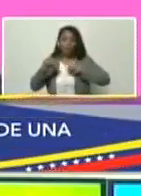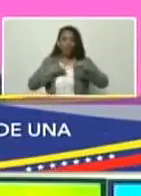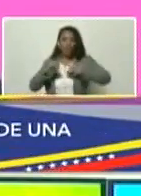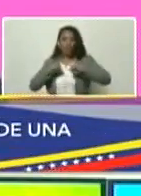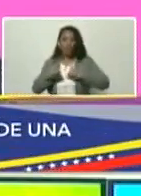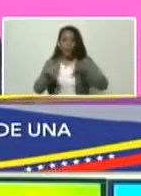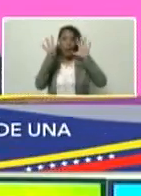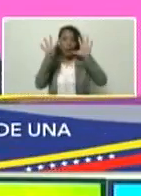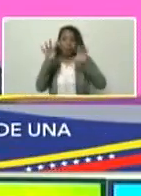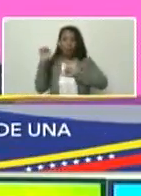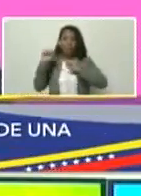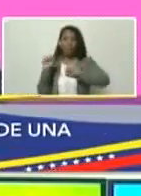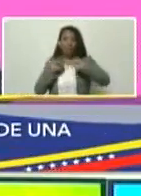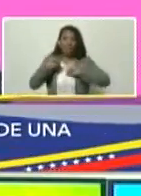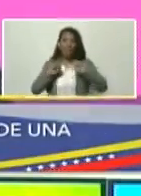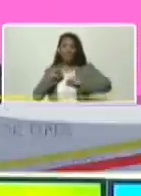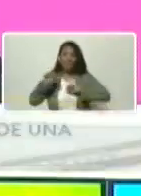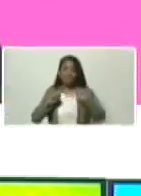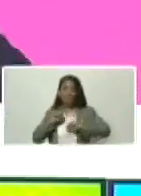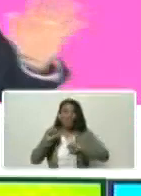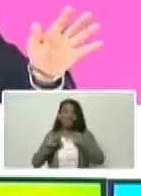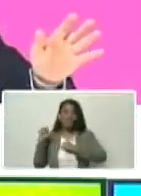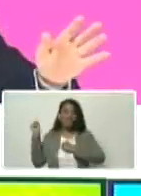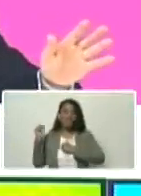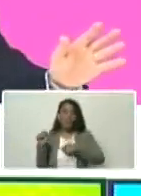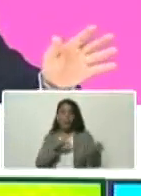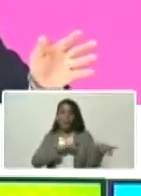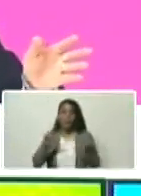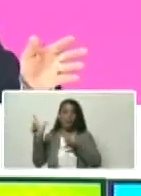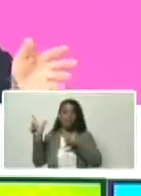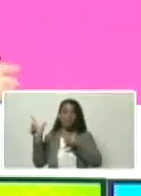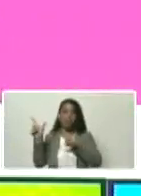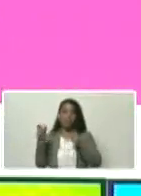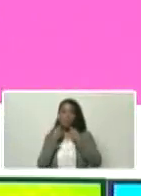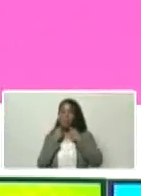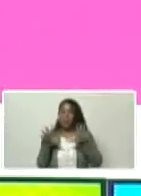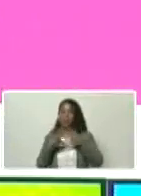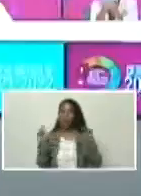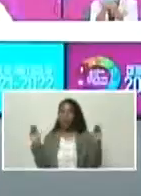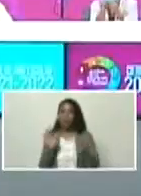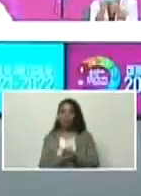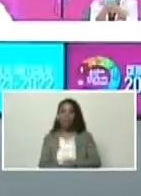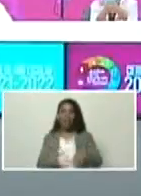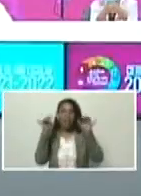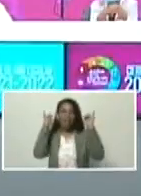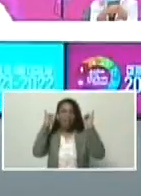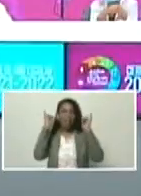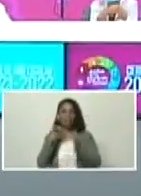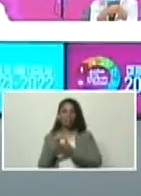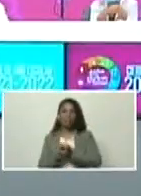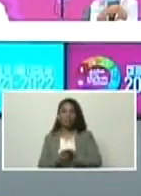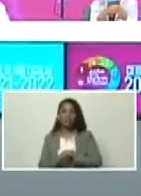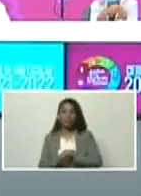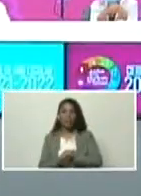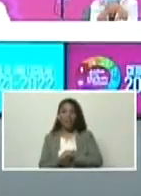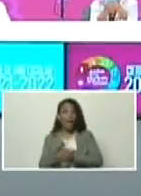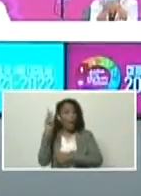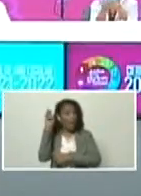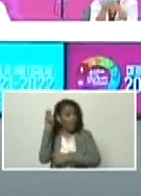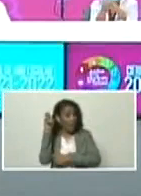taca, a las 9, taca, taca, taca, y listo, se perdió todo, pues. Es viernes,